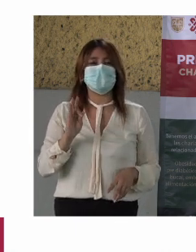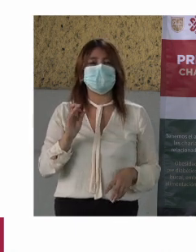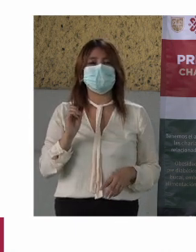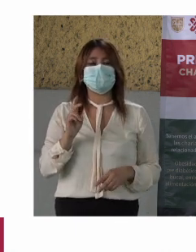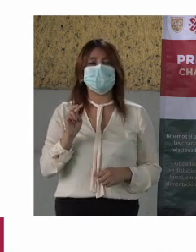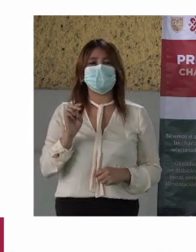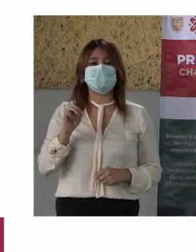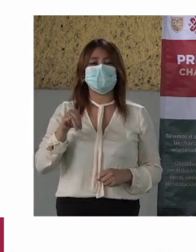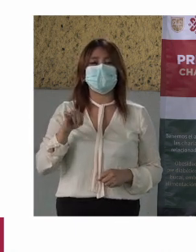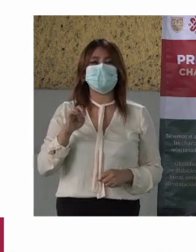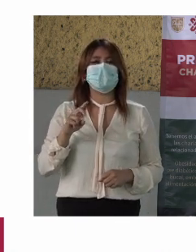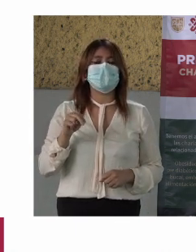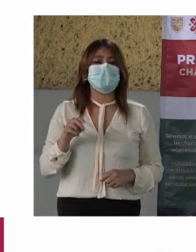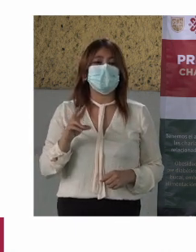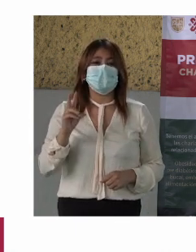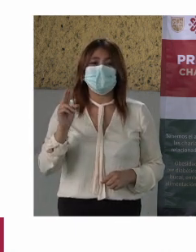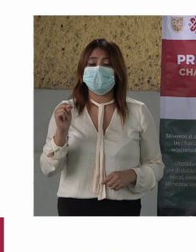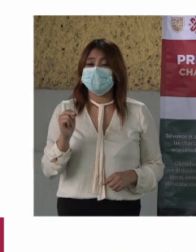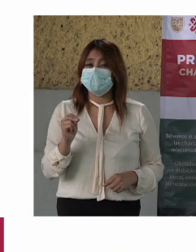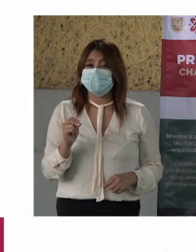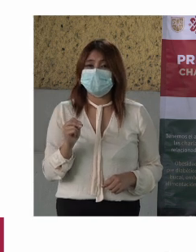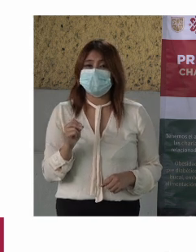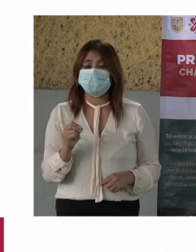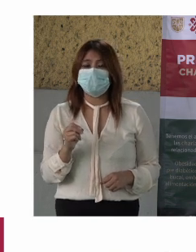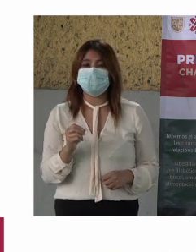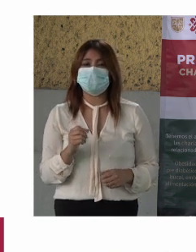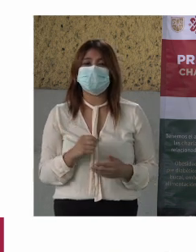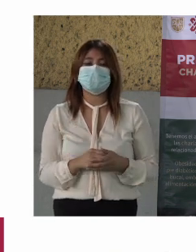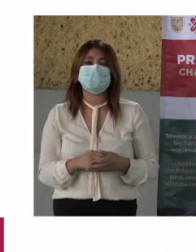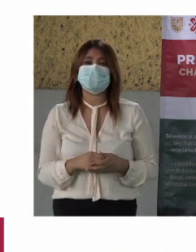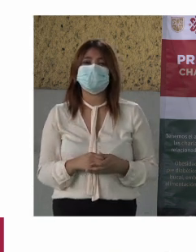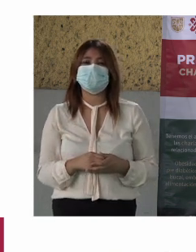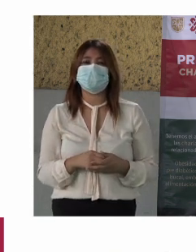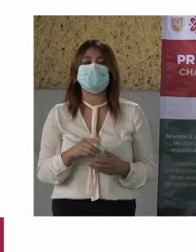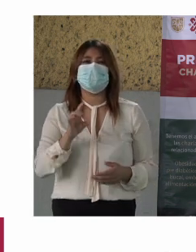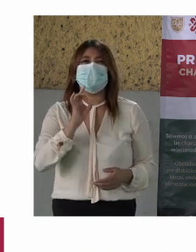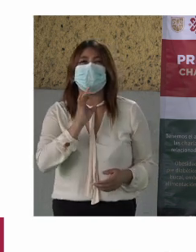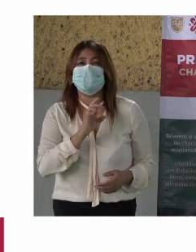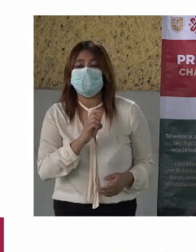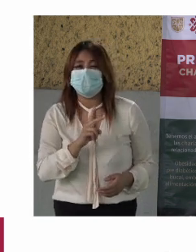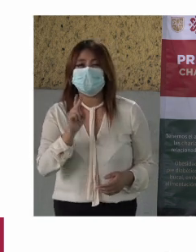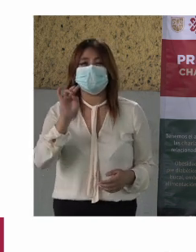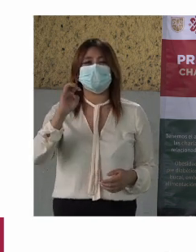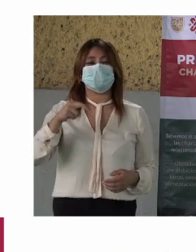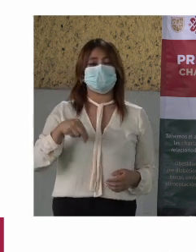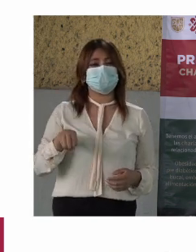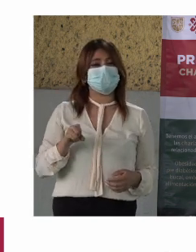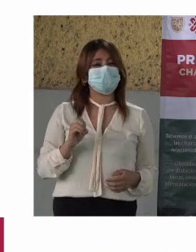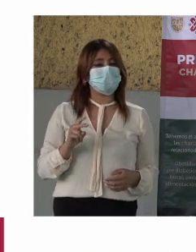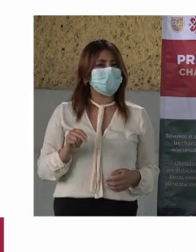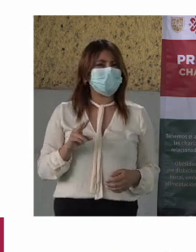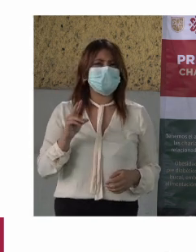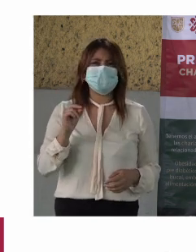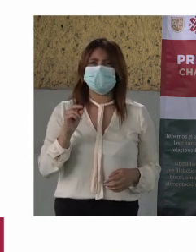La metformina no da en el riñón, la metformina no da en el hígado, es de